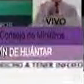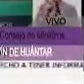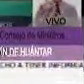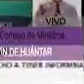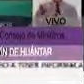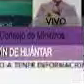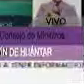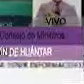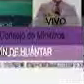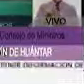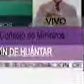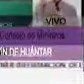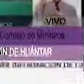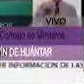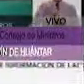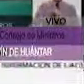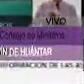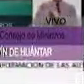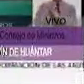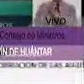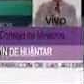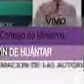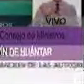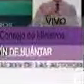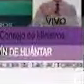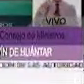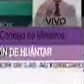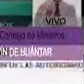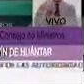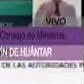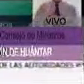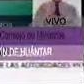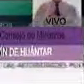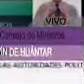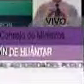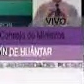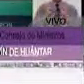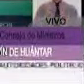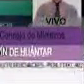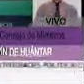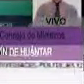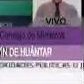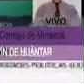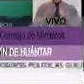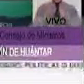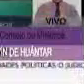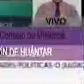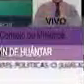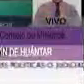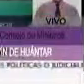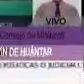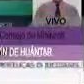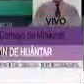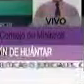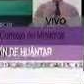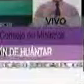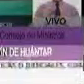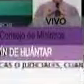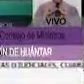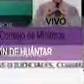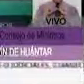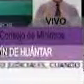ninguna contingencia respecto a su actuación. Y seguiremos aún con estas circunstancias,